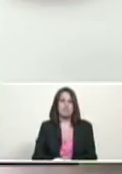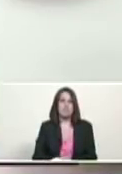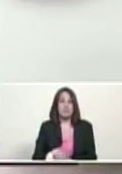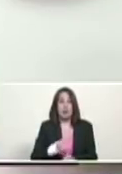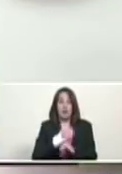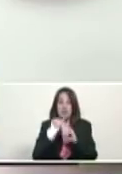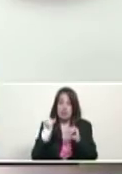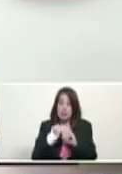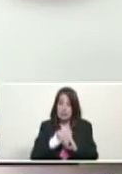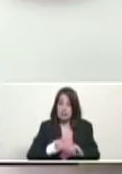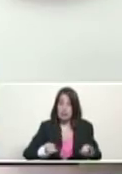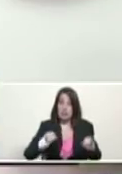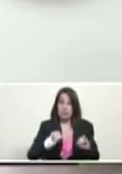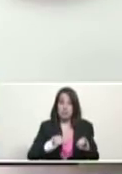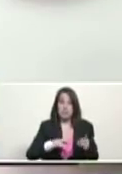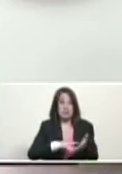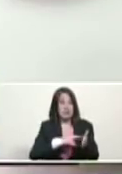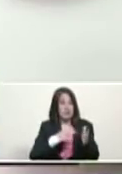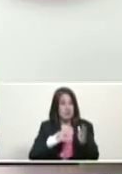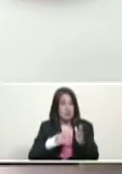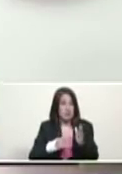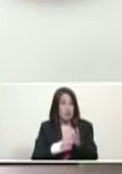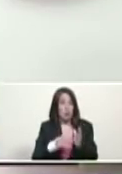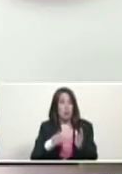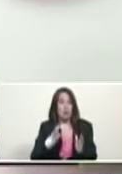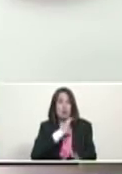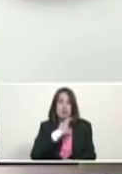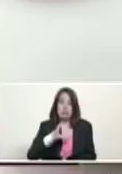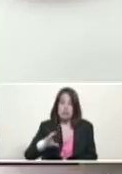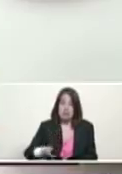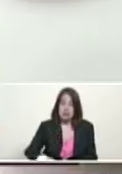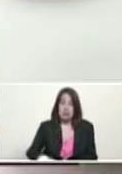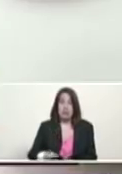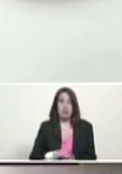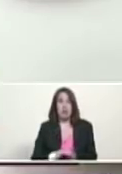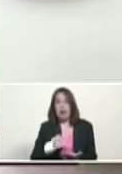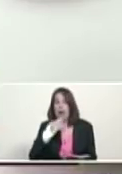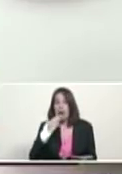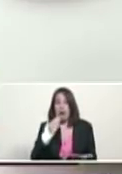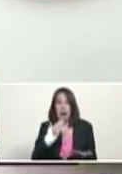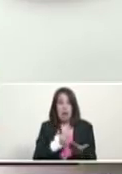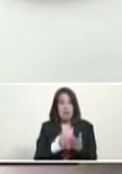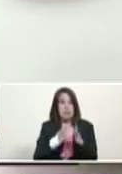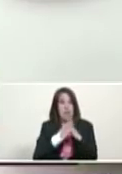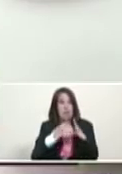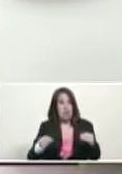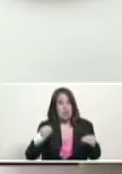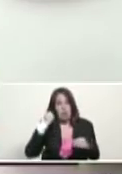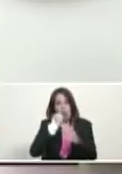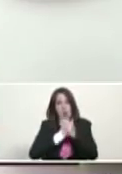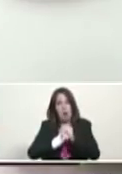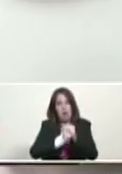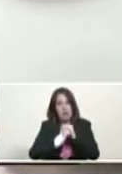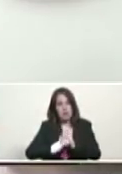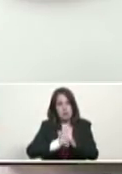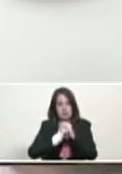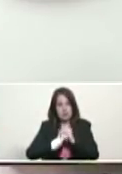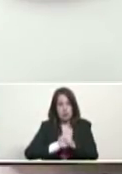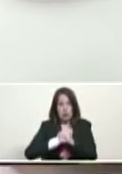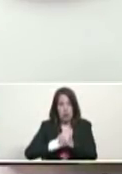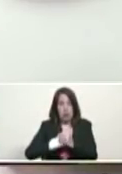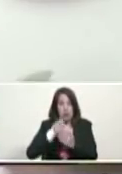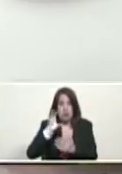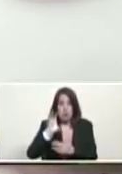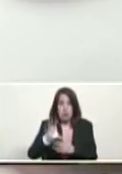concepto cristiano, profundamente cristiano. Agradezco las oraciones de todos ustedes, cristianos del país.